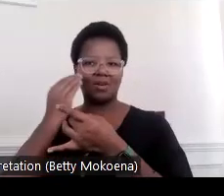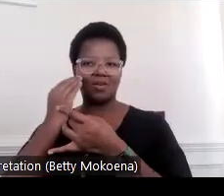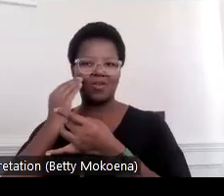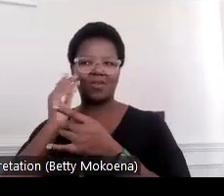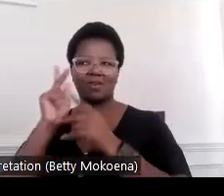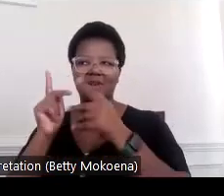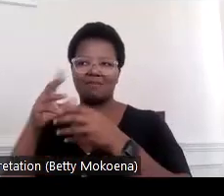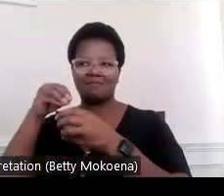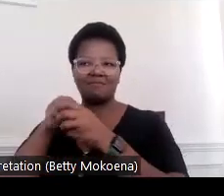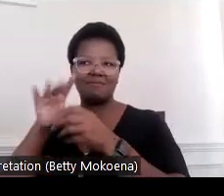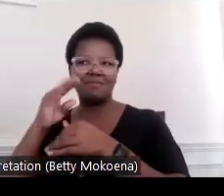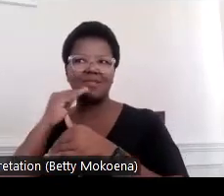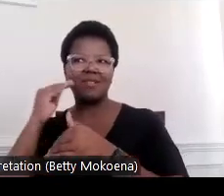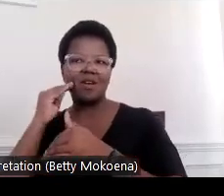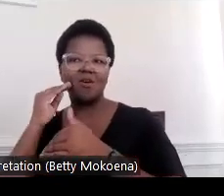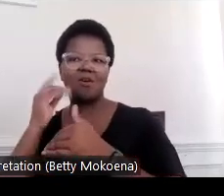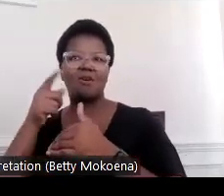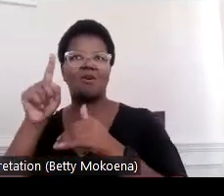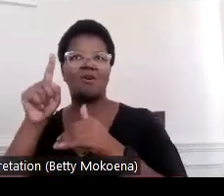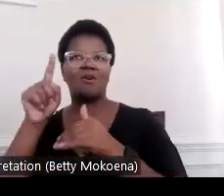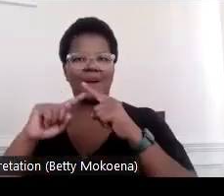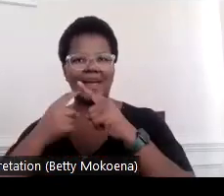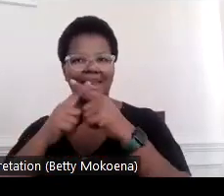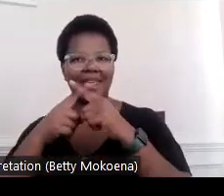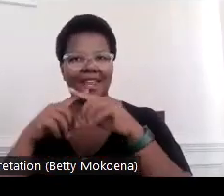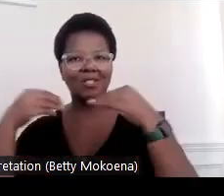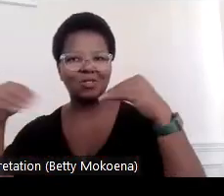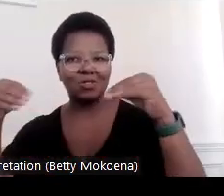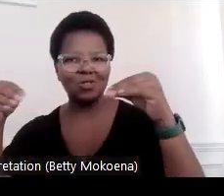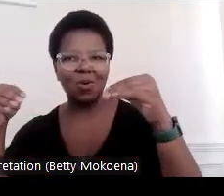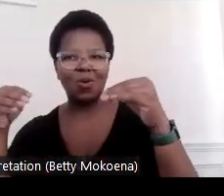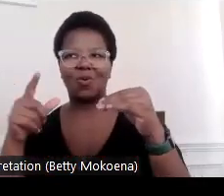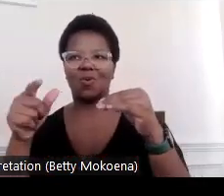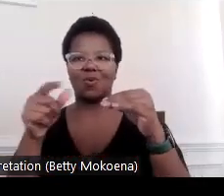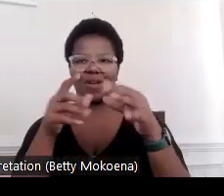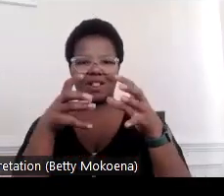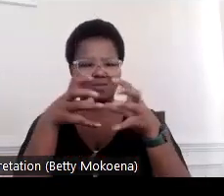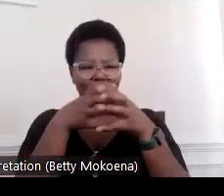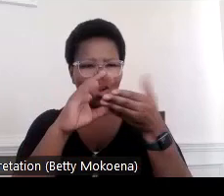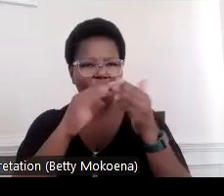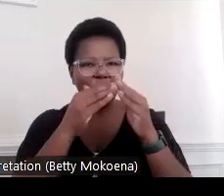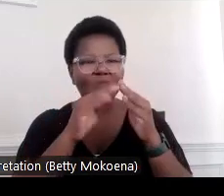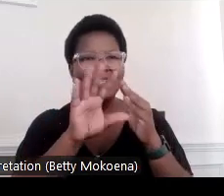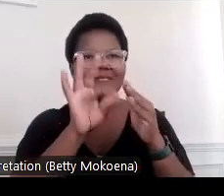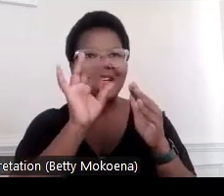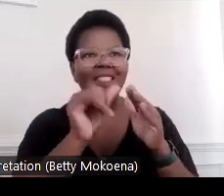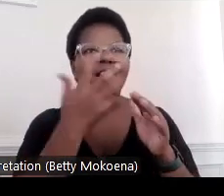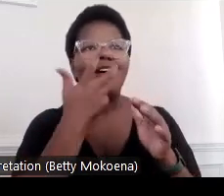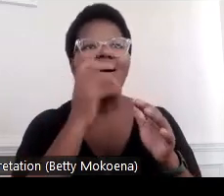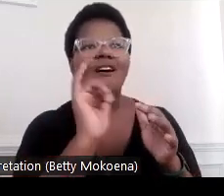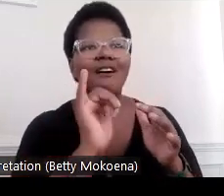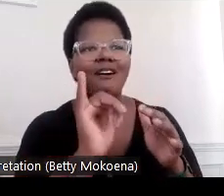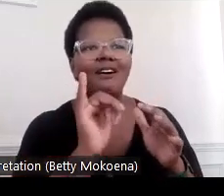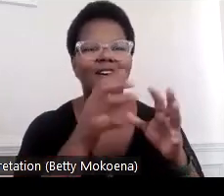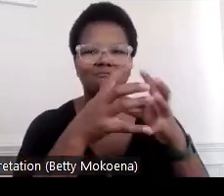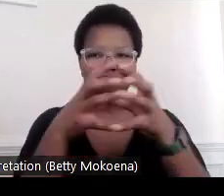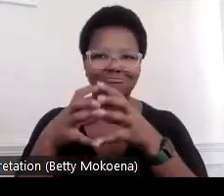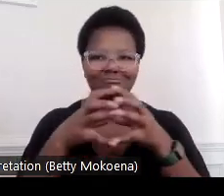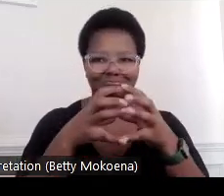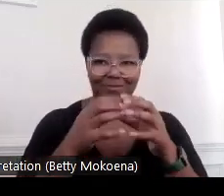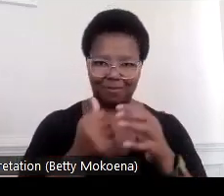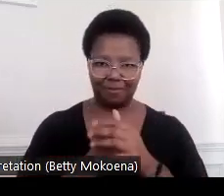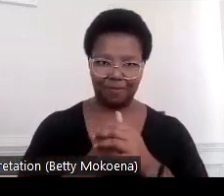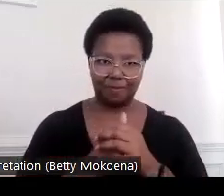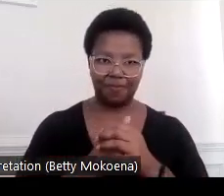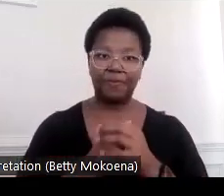o agujas verdad entonces Y eso de nuevo también sea una oportunidad Tal vez sea una oportunidad para ellos salir a la tienda